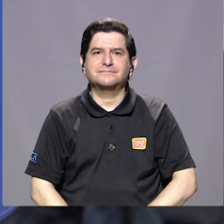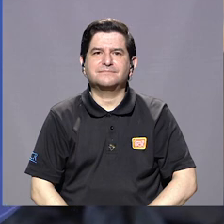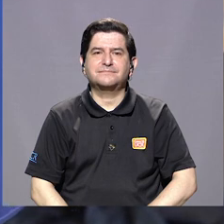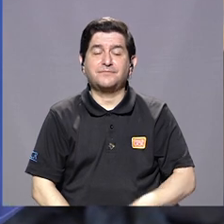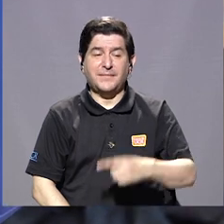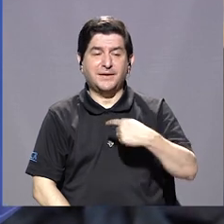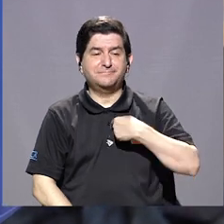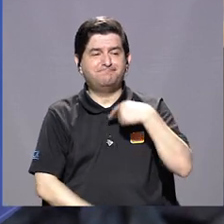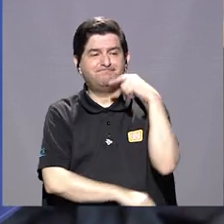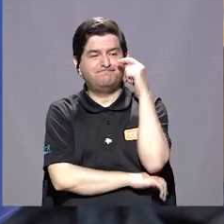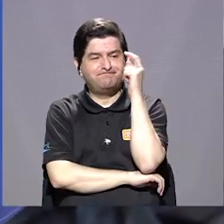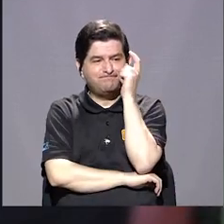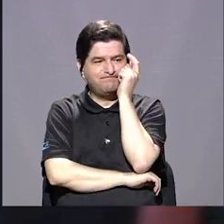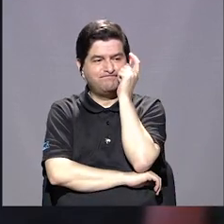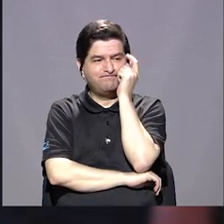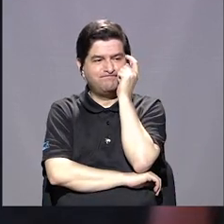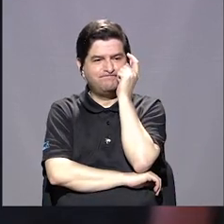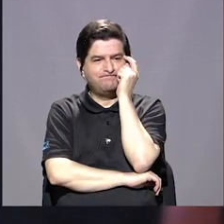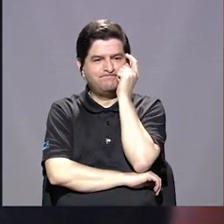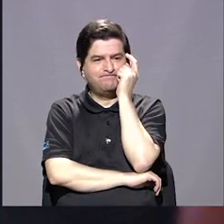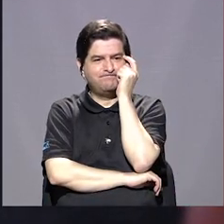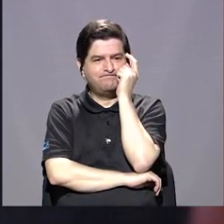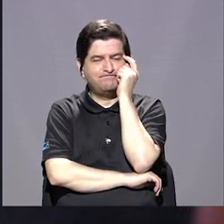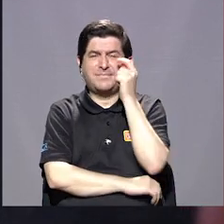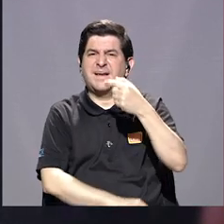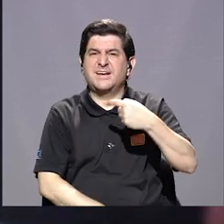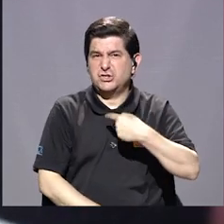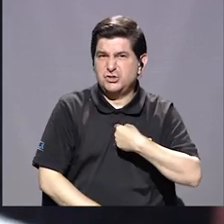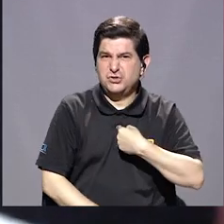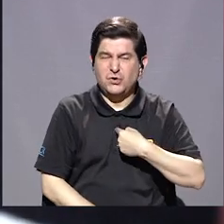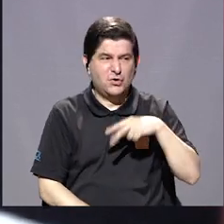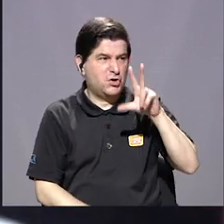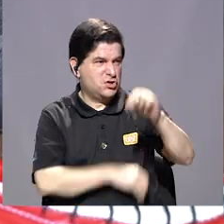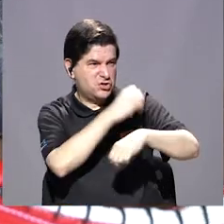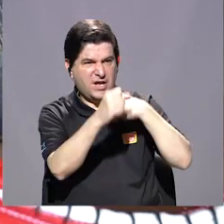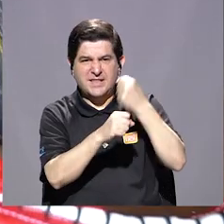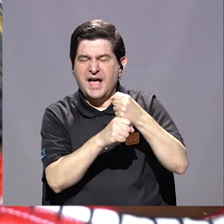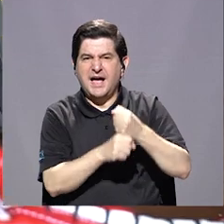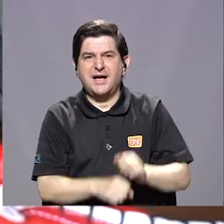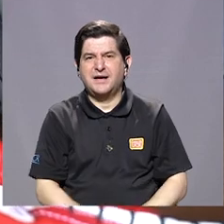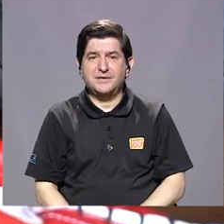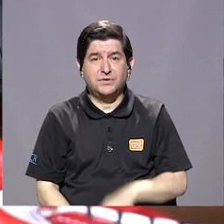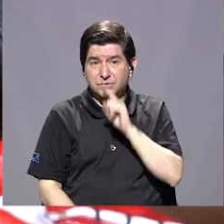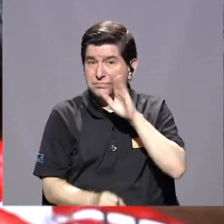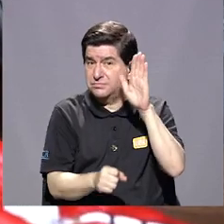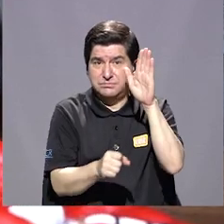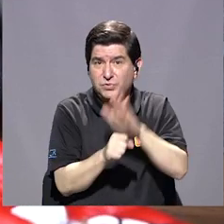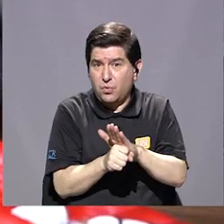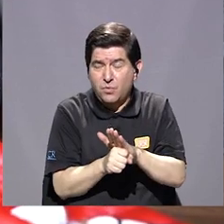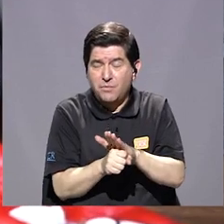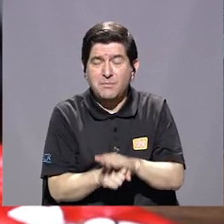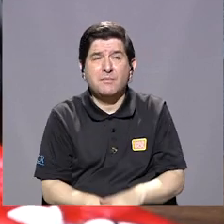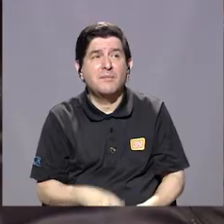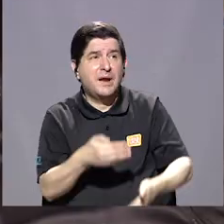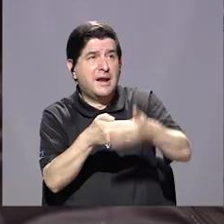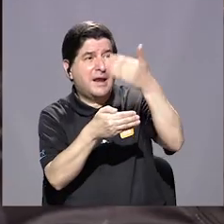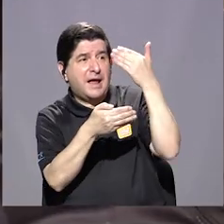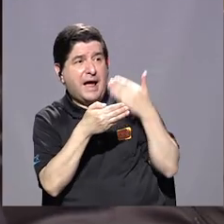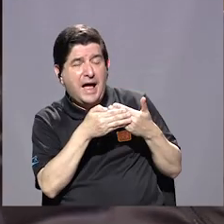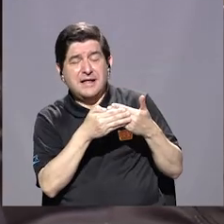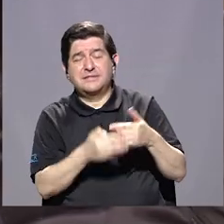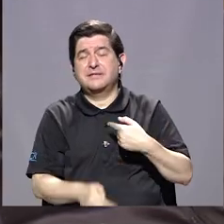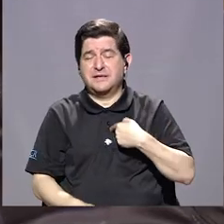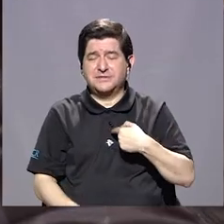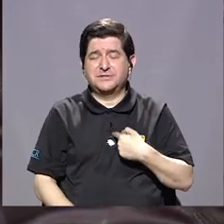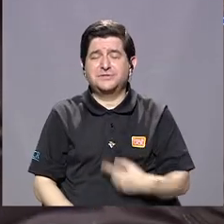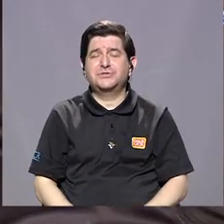llego a pensar que si yo a los 30 años no logro lo que yo me había propuesto desde que tenía uso de